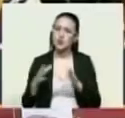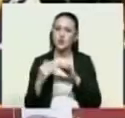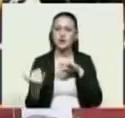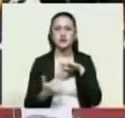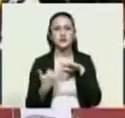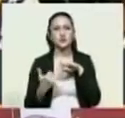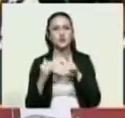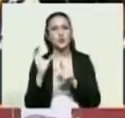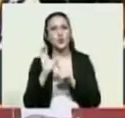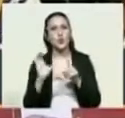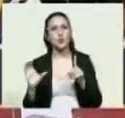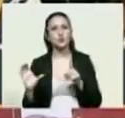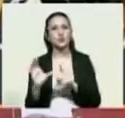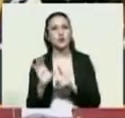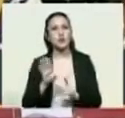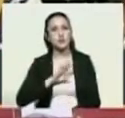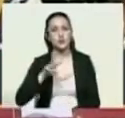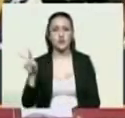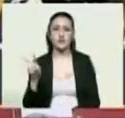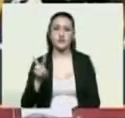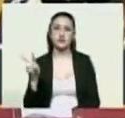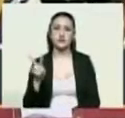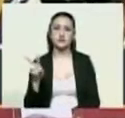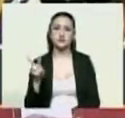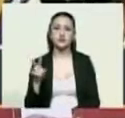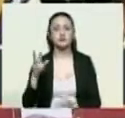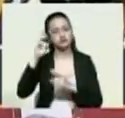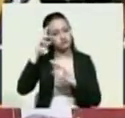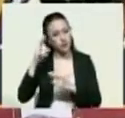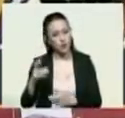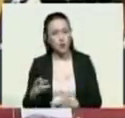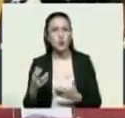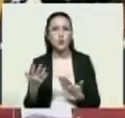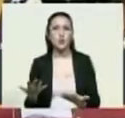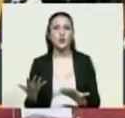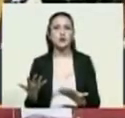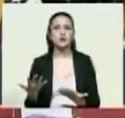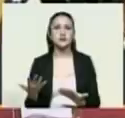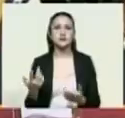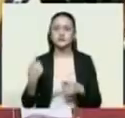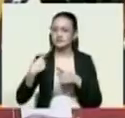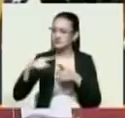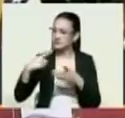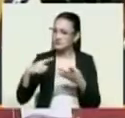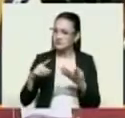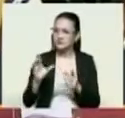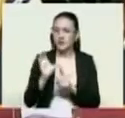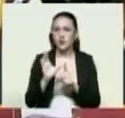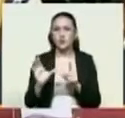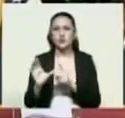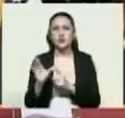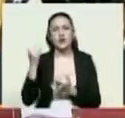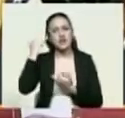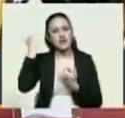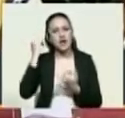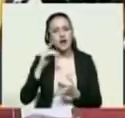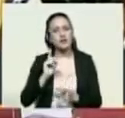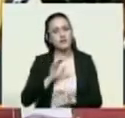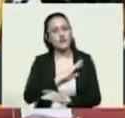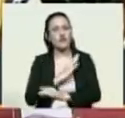instituciones culturales de Venezuela. Reconocer en nuestra diversidad nuestras grandes